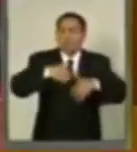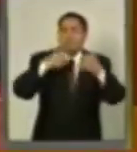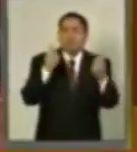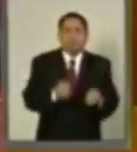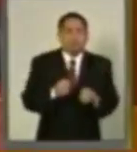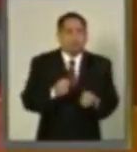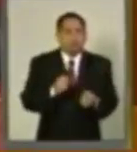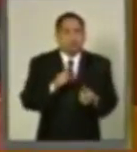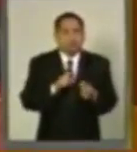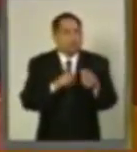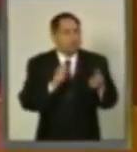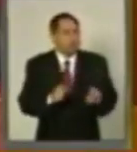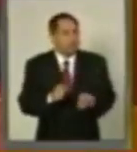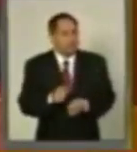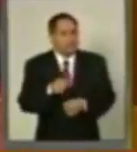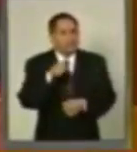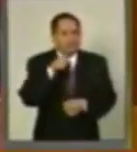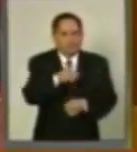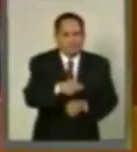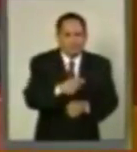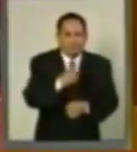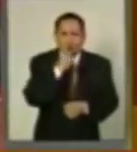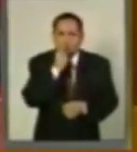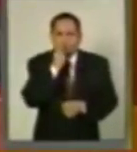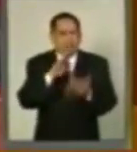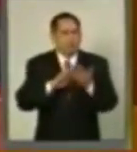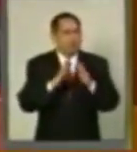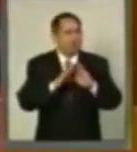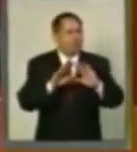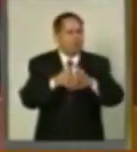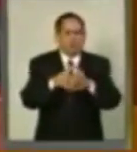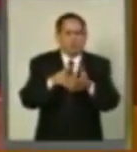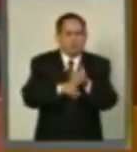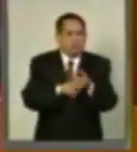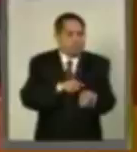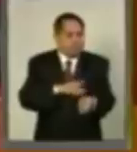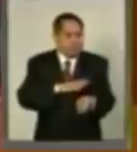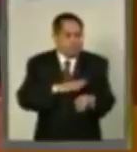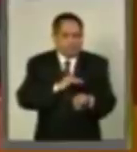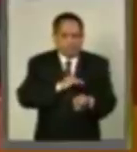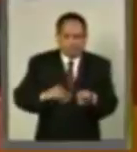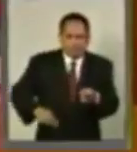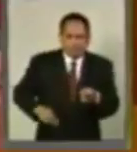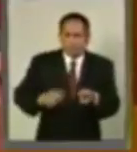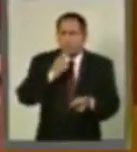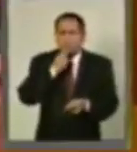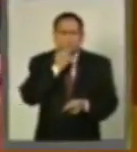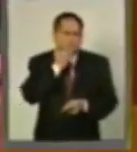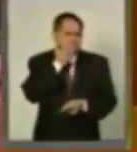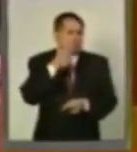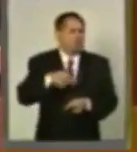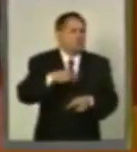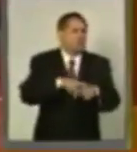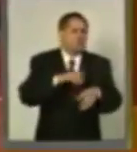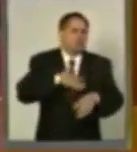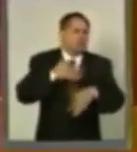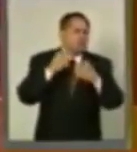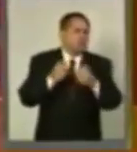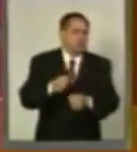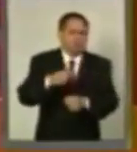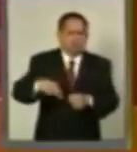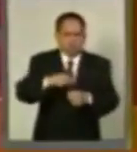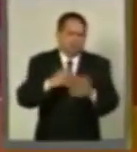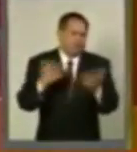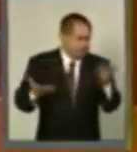país es donde existen las policías comunitarias, en los municipios de usos y costumbres, y que